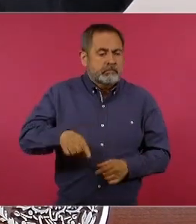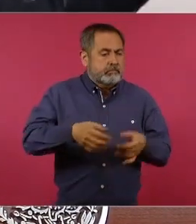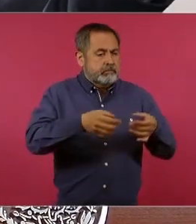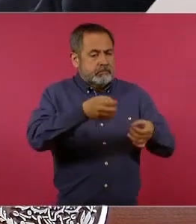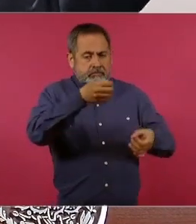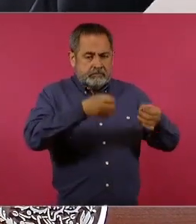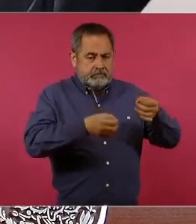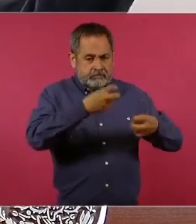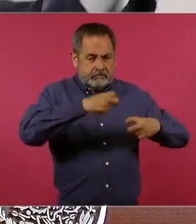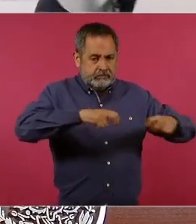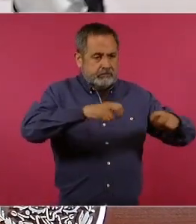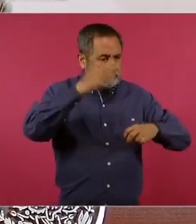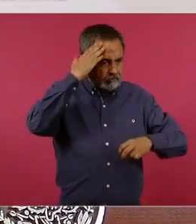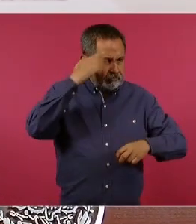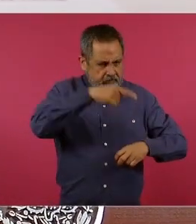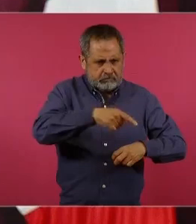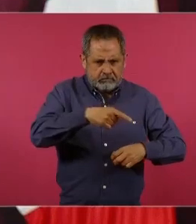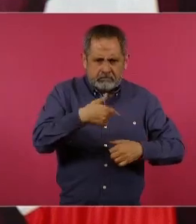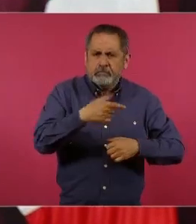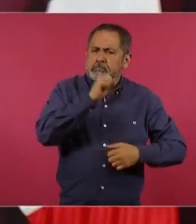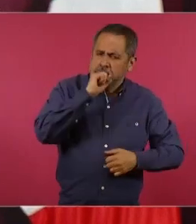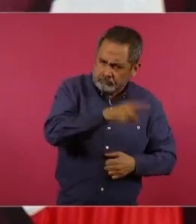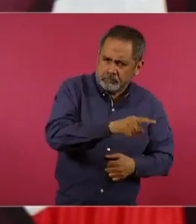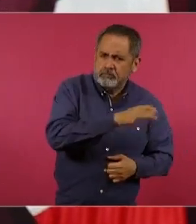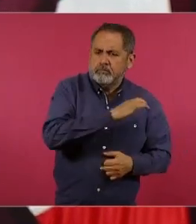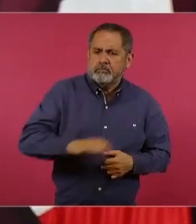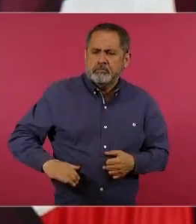ministros que están ahora sean candidatos.